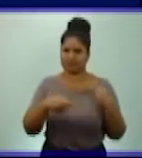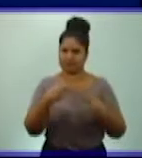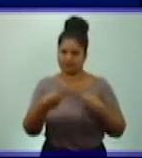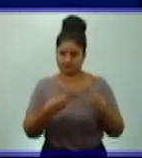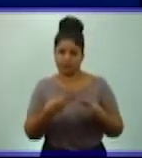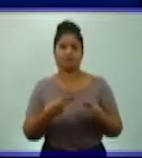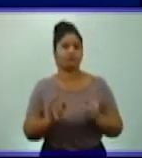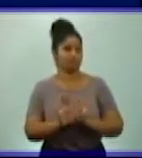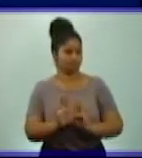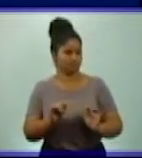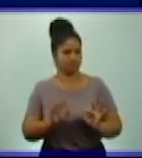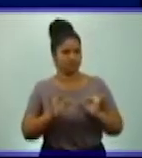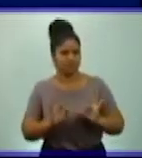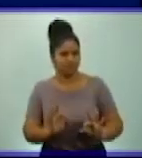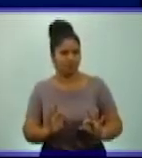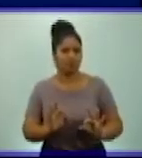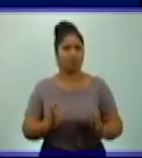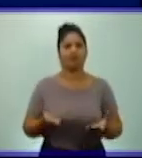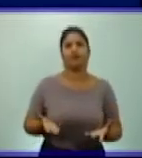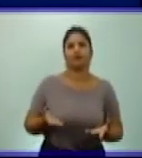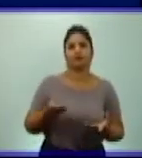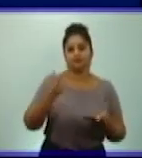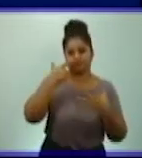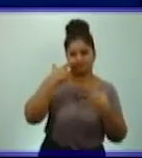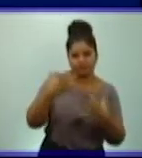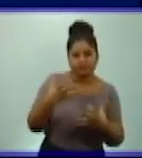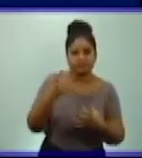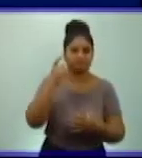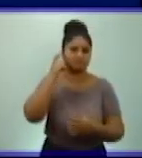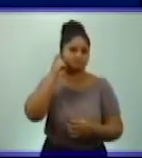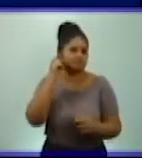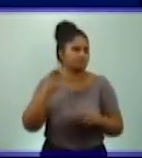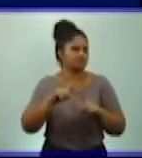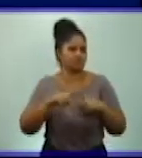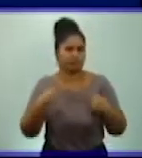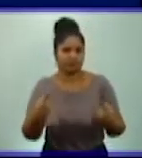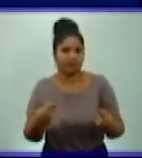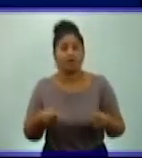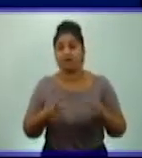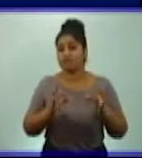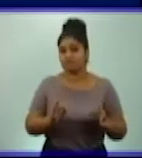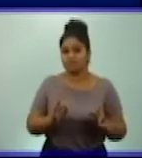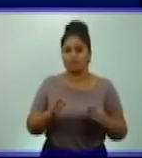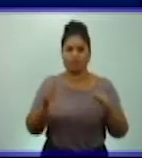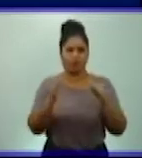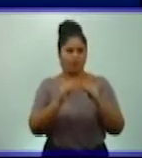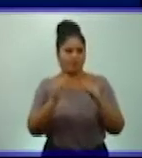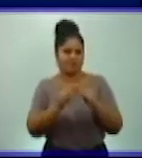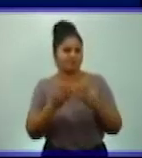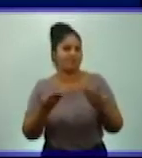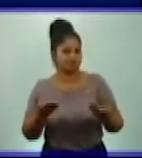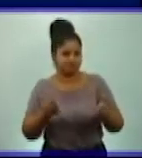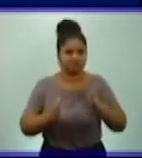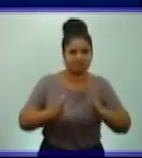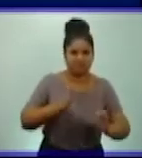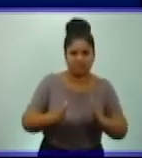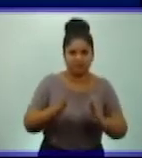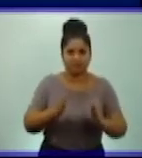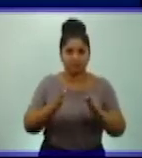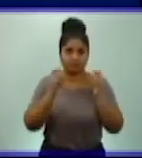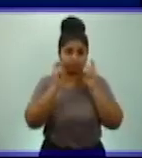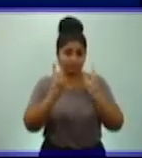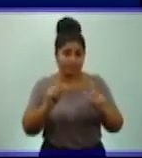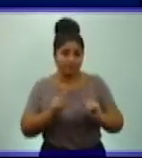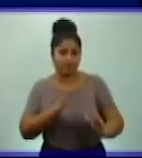tan importante que marca la vida de Sor Juana. Sor Juana vive en una época llena de contradicciones. Escoge la